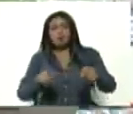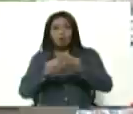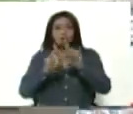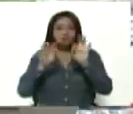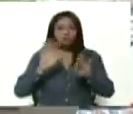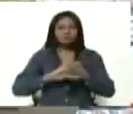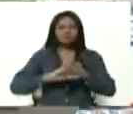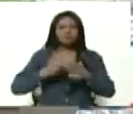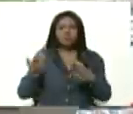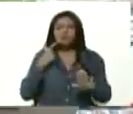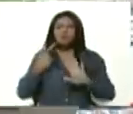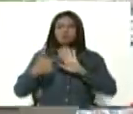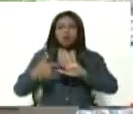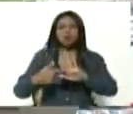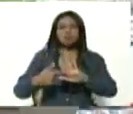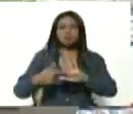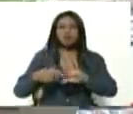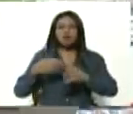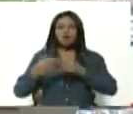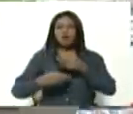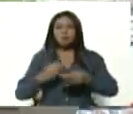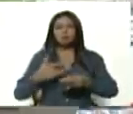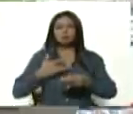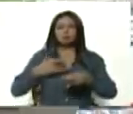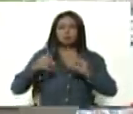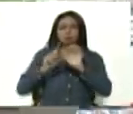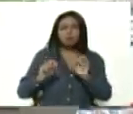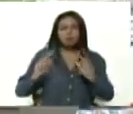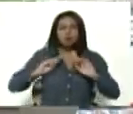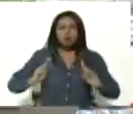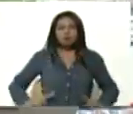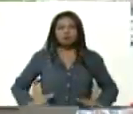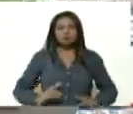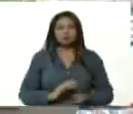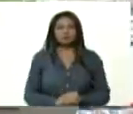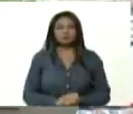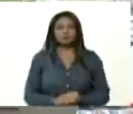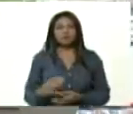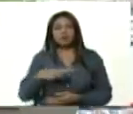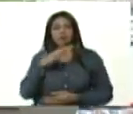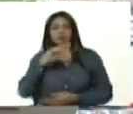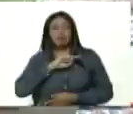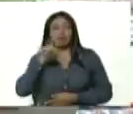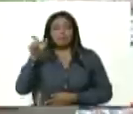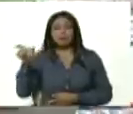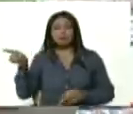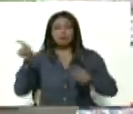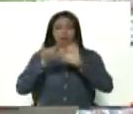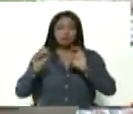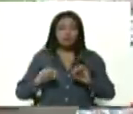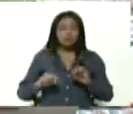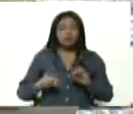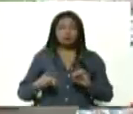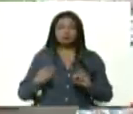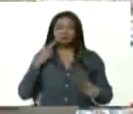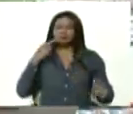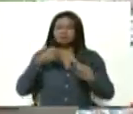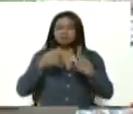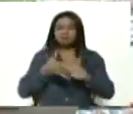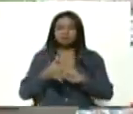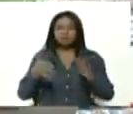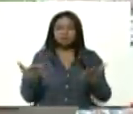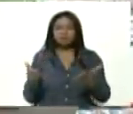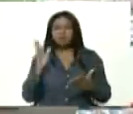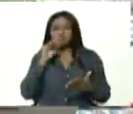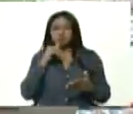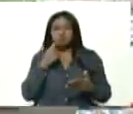porque demuestra el talante donde la humanidad en el alma de estas personas definitivamente no